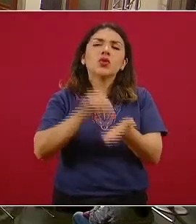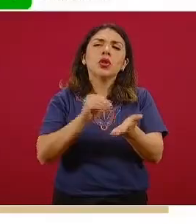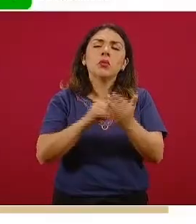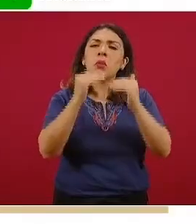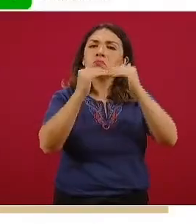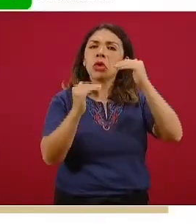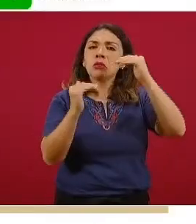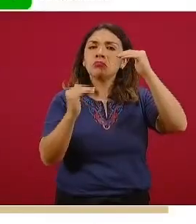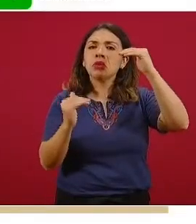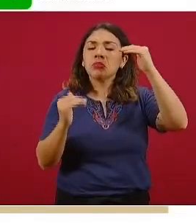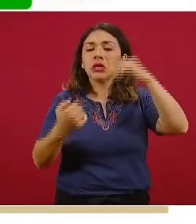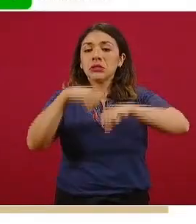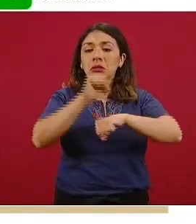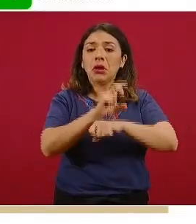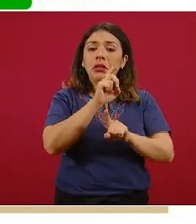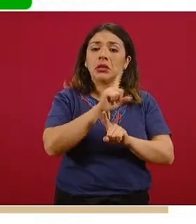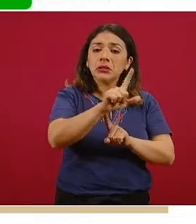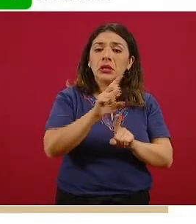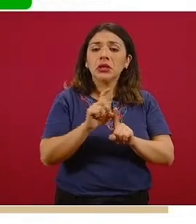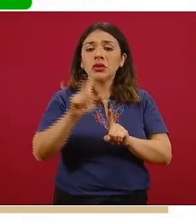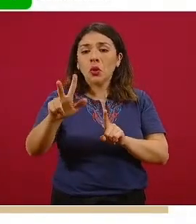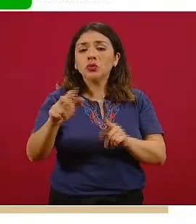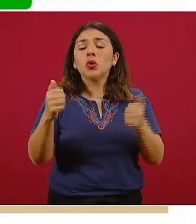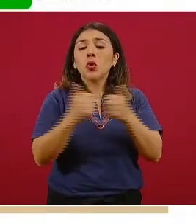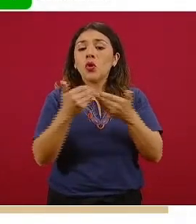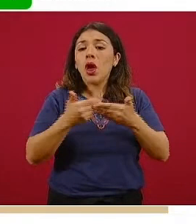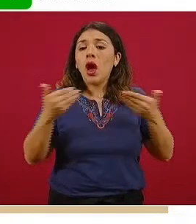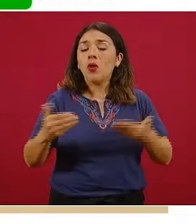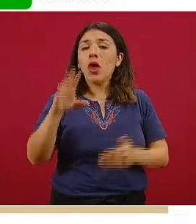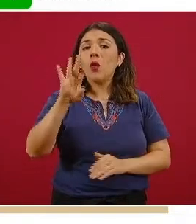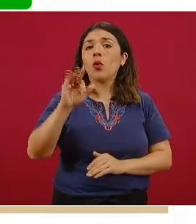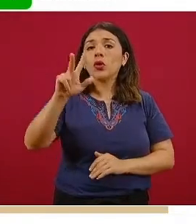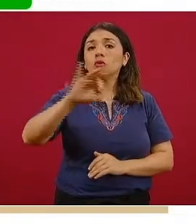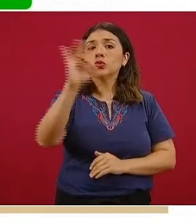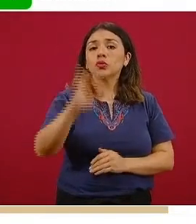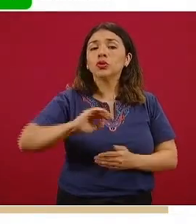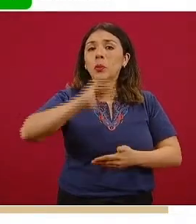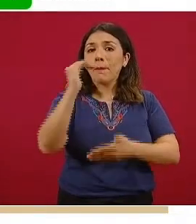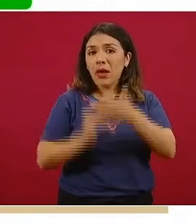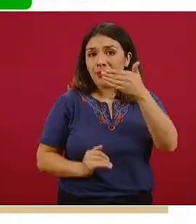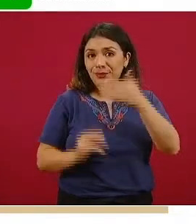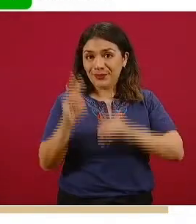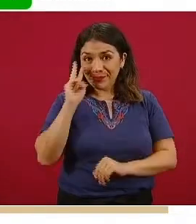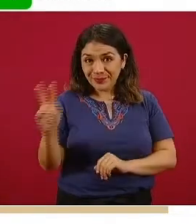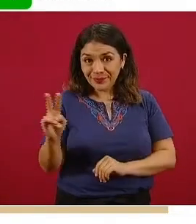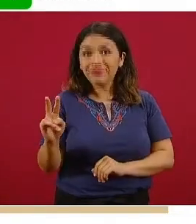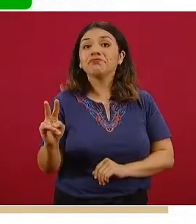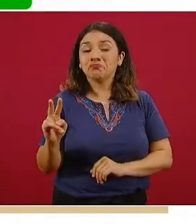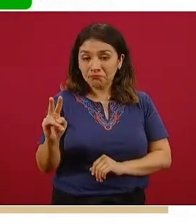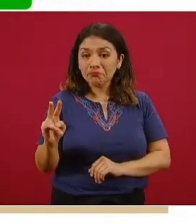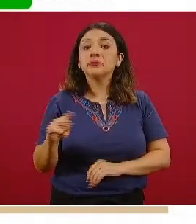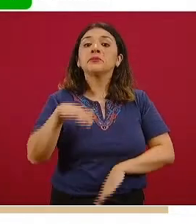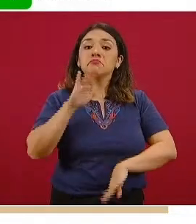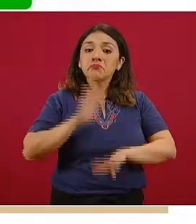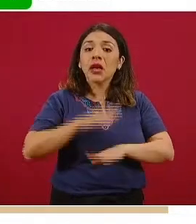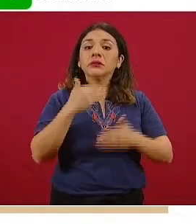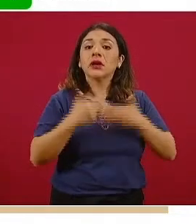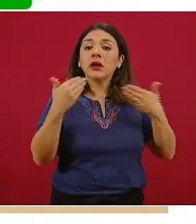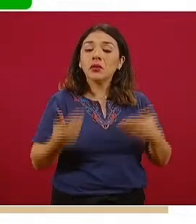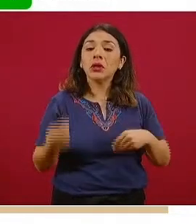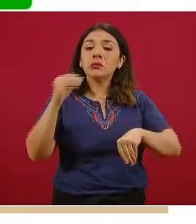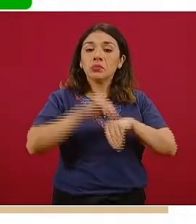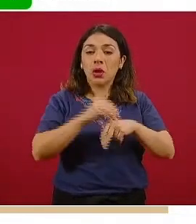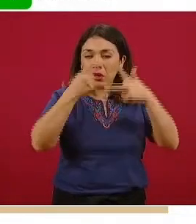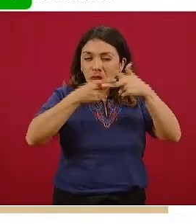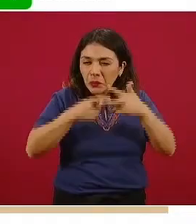descendente entre la 37 y 38 con un menos 48%. Y aún agregando a la